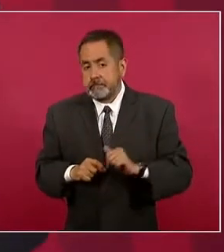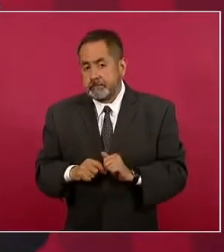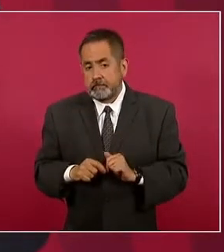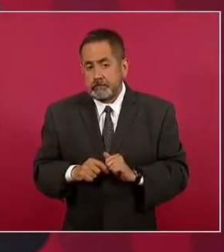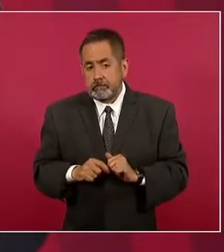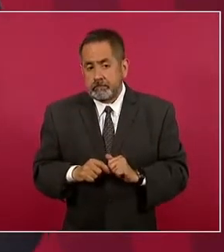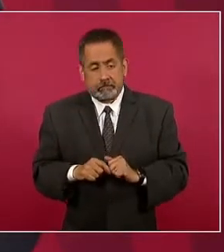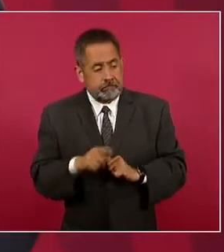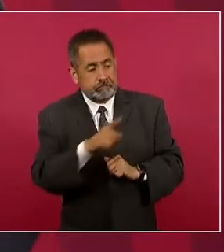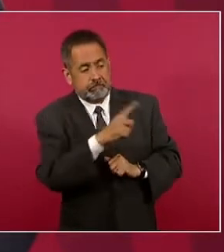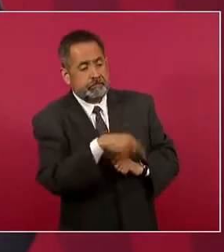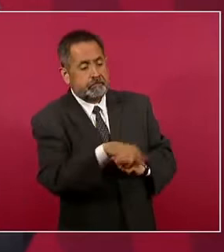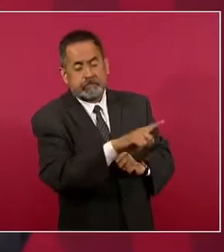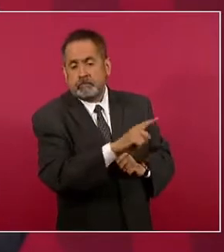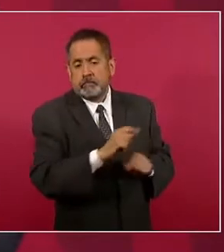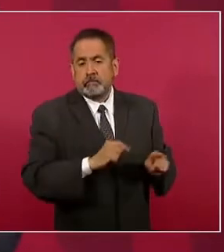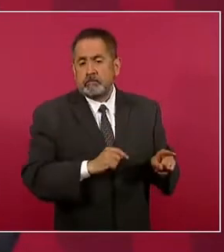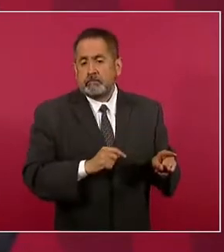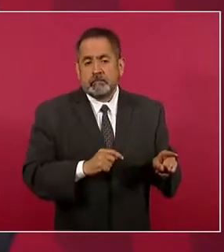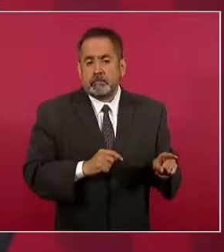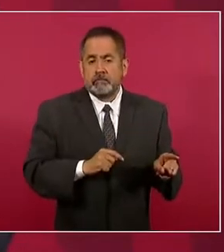ellos